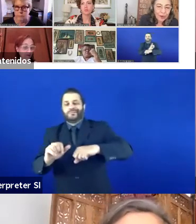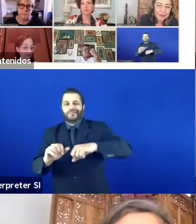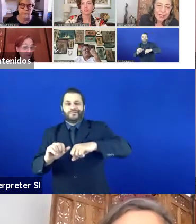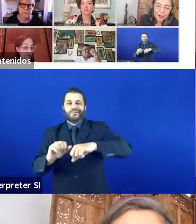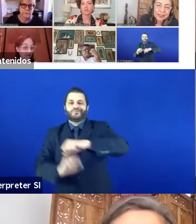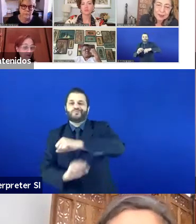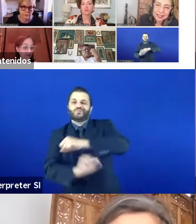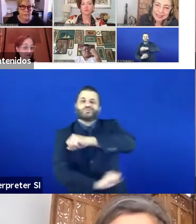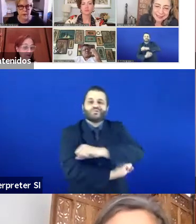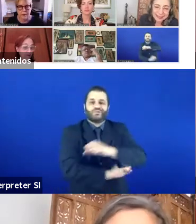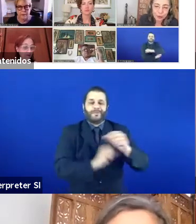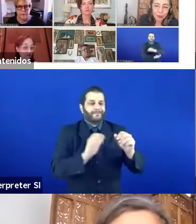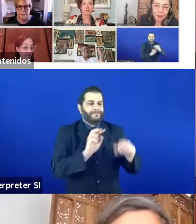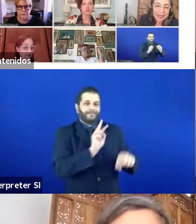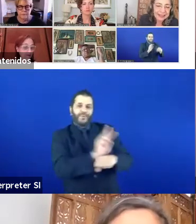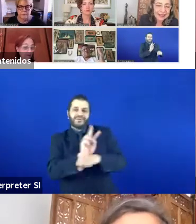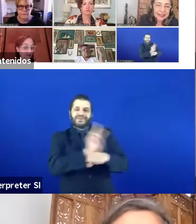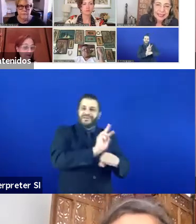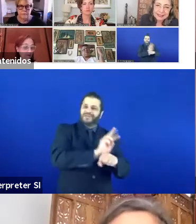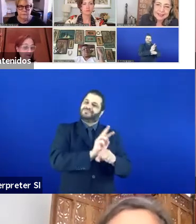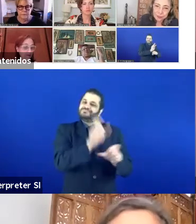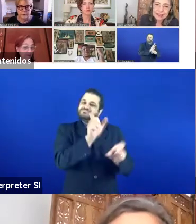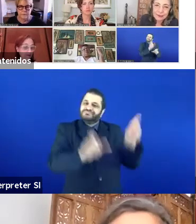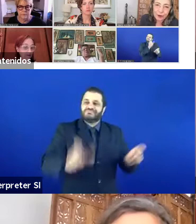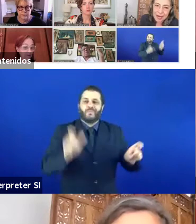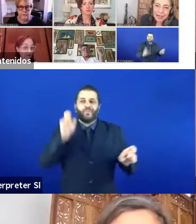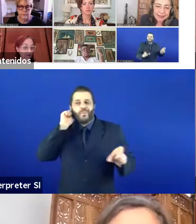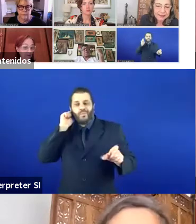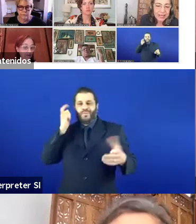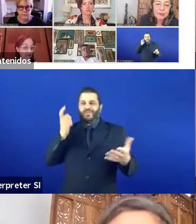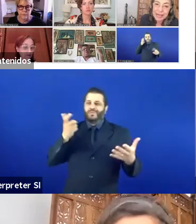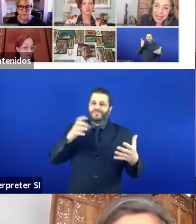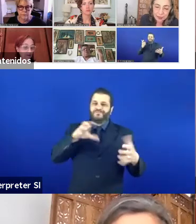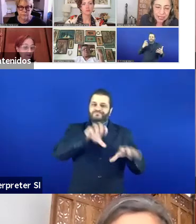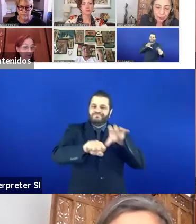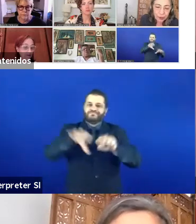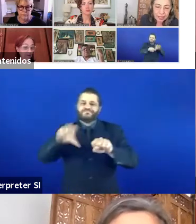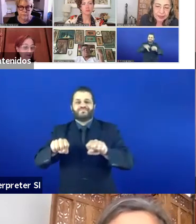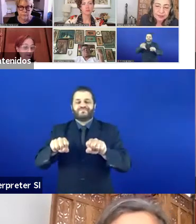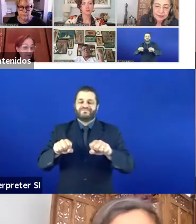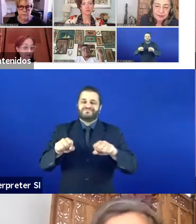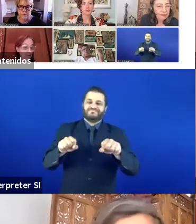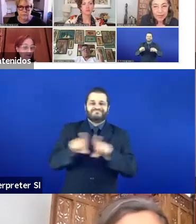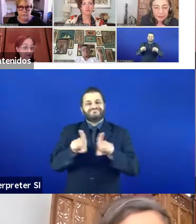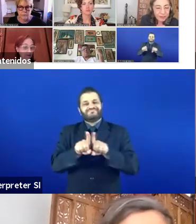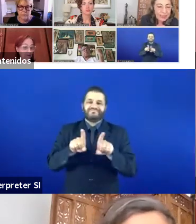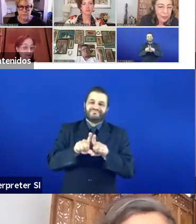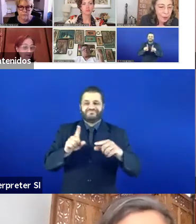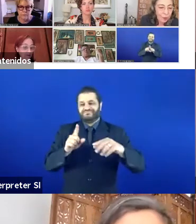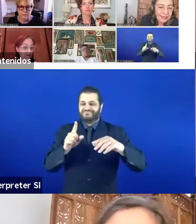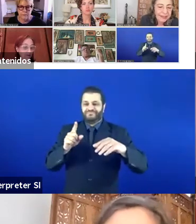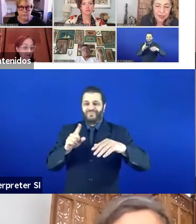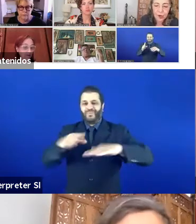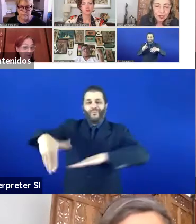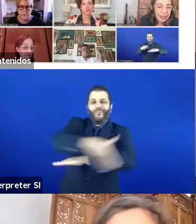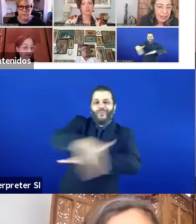de millones de mujeres que están ocupadas en sectores informales y precarios de la economía. Me refiero al trabajo